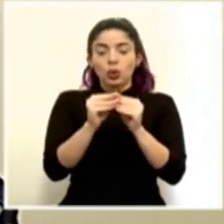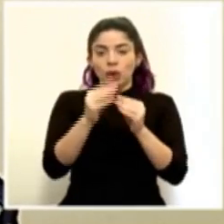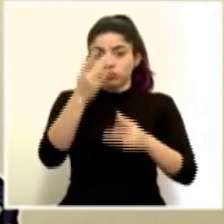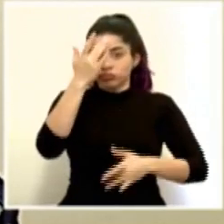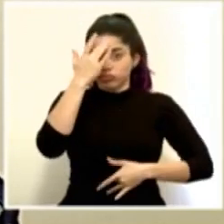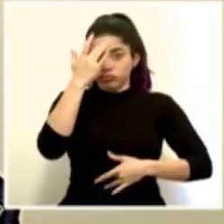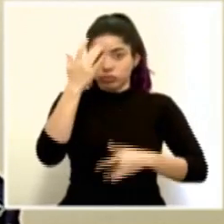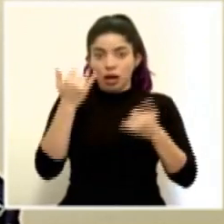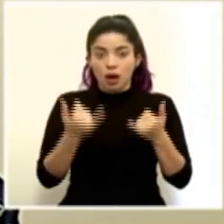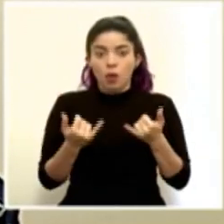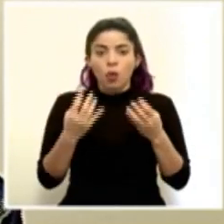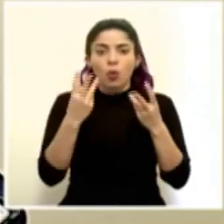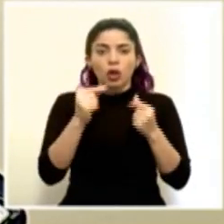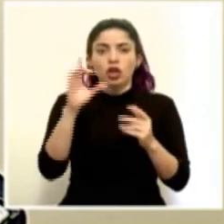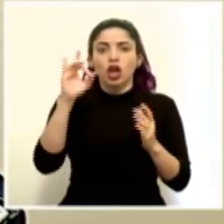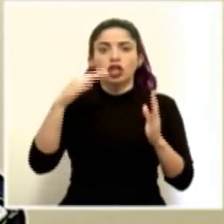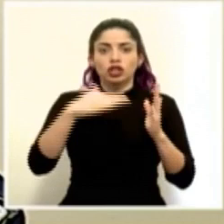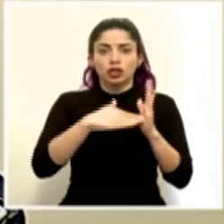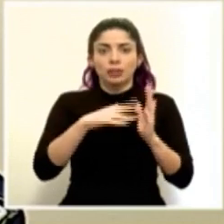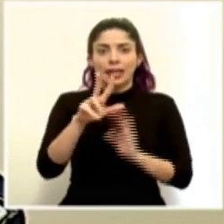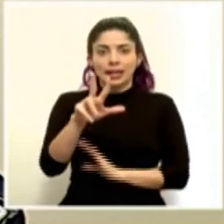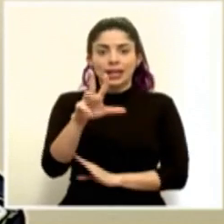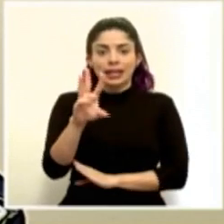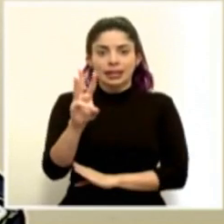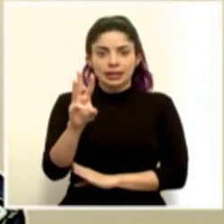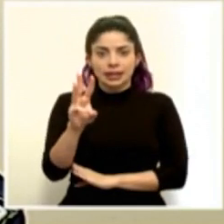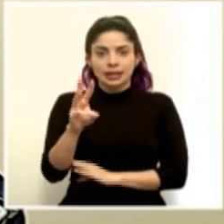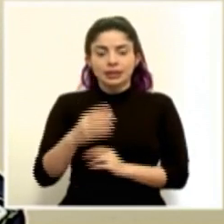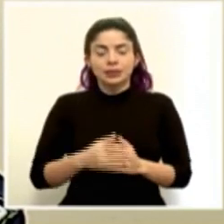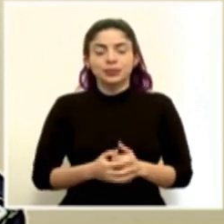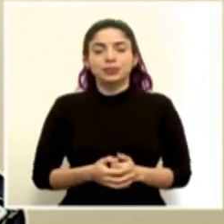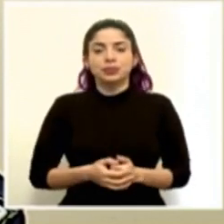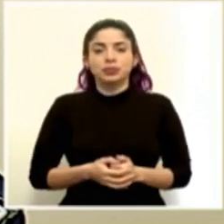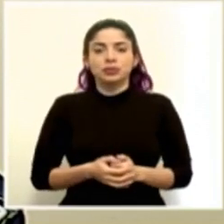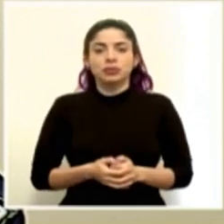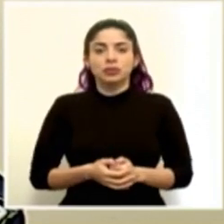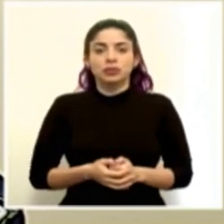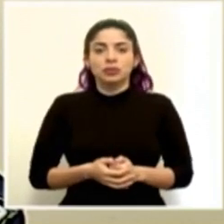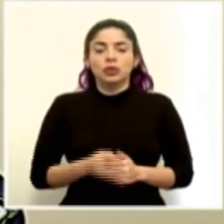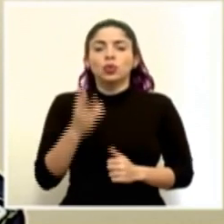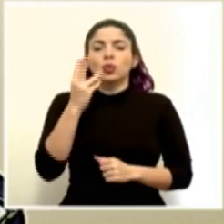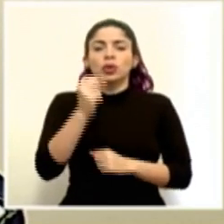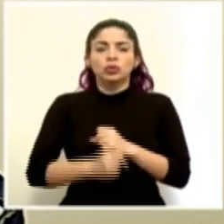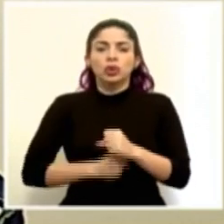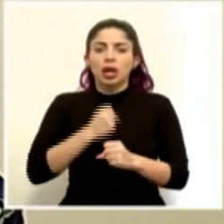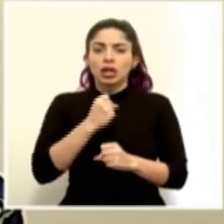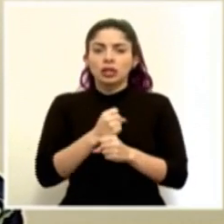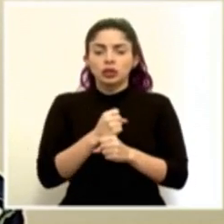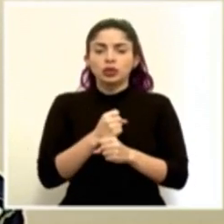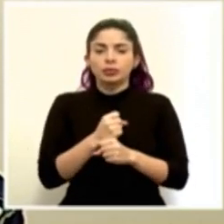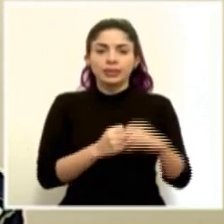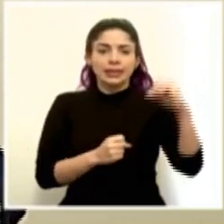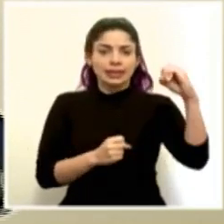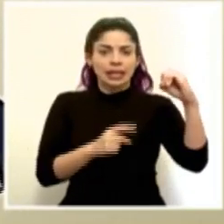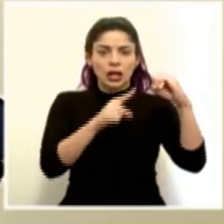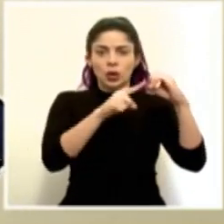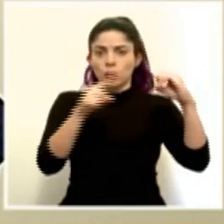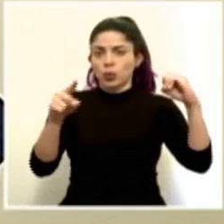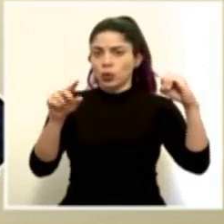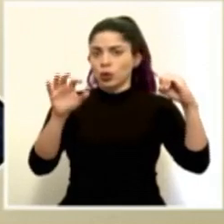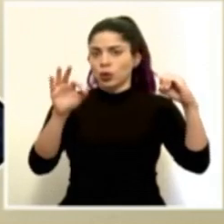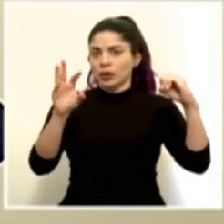casos acumulados de 8.036. Tenemos el rango de edad que se mantiene, va de 0 hasta